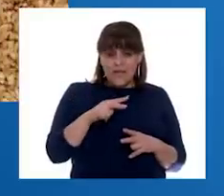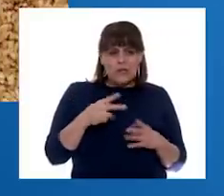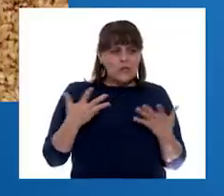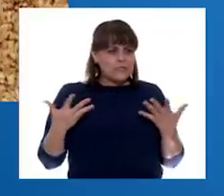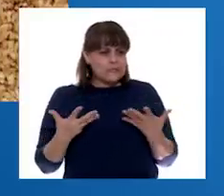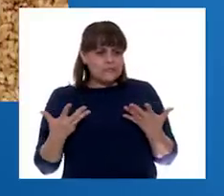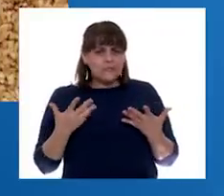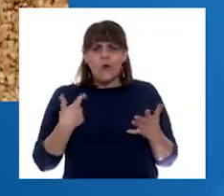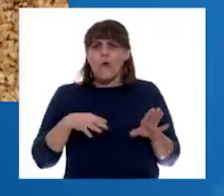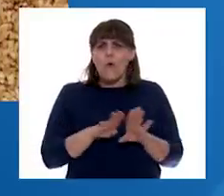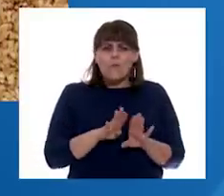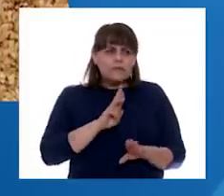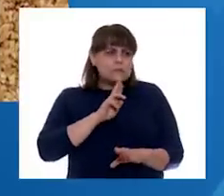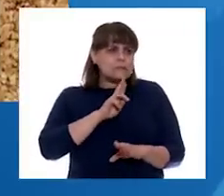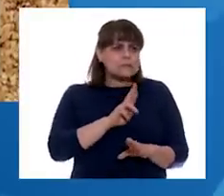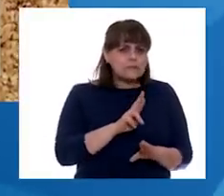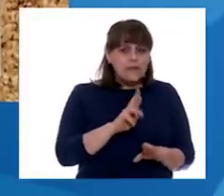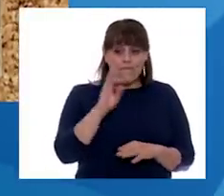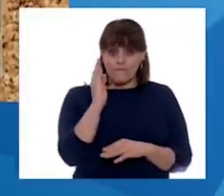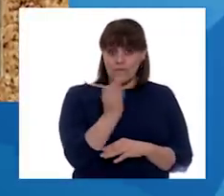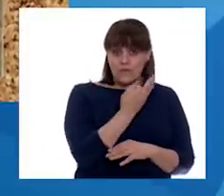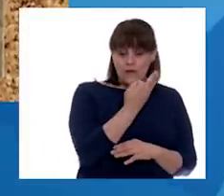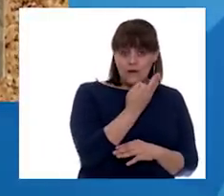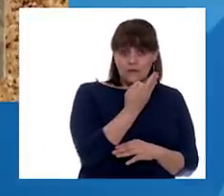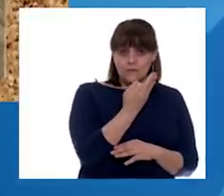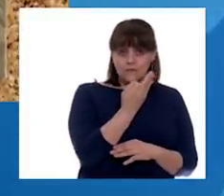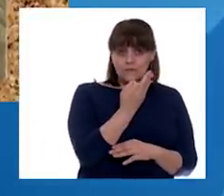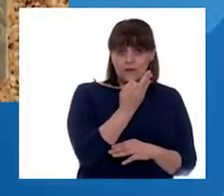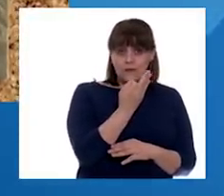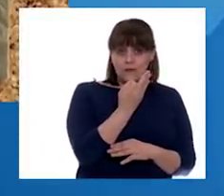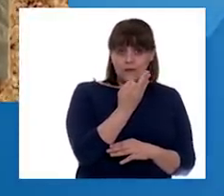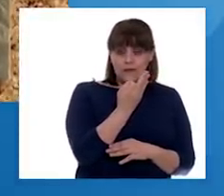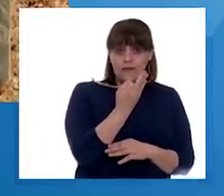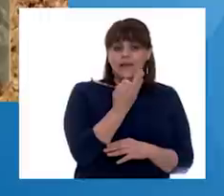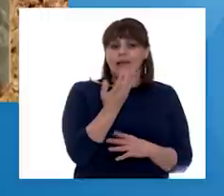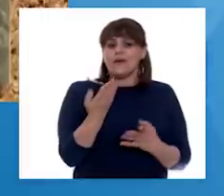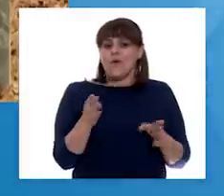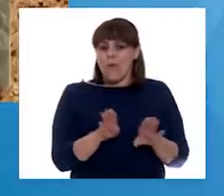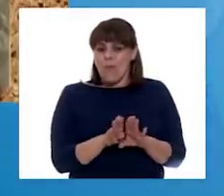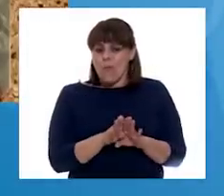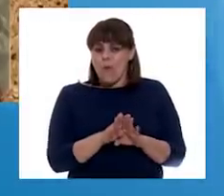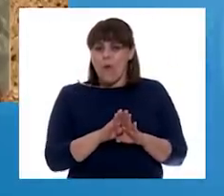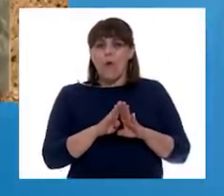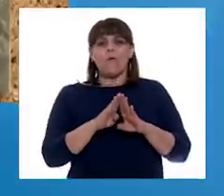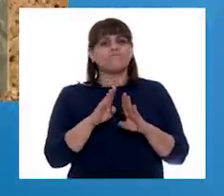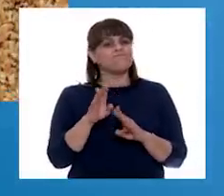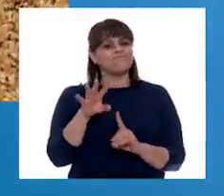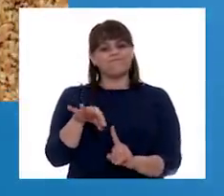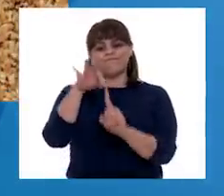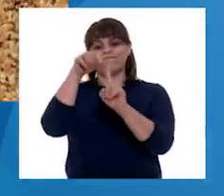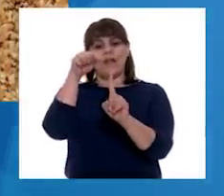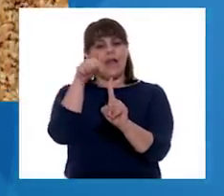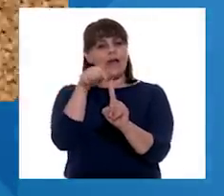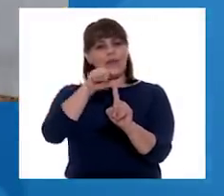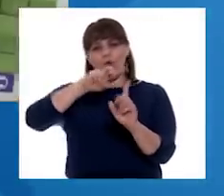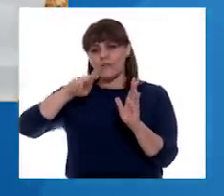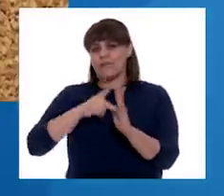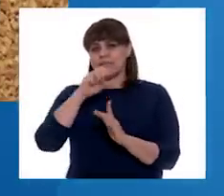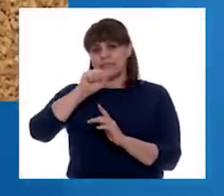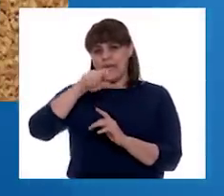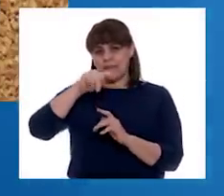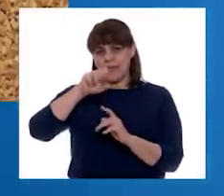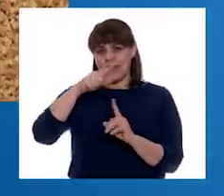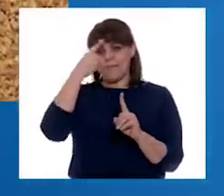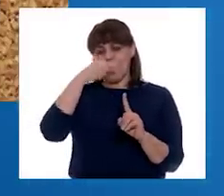tenía. Los federalistas llamarían al único capaz de organizar al ejército, Antonio López de Santana. Pero